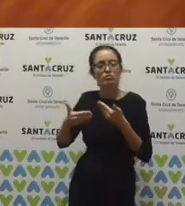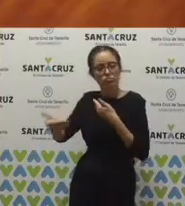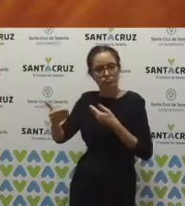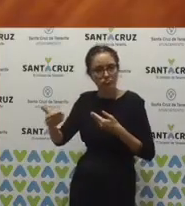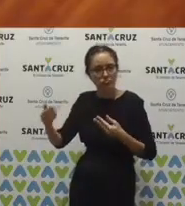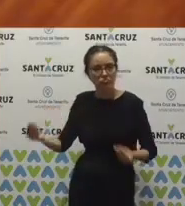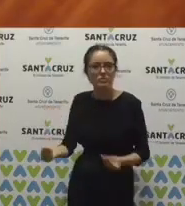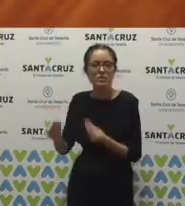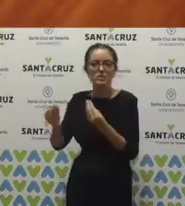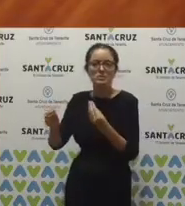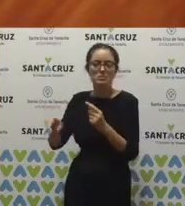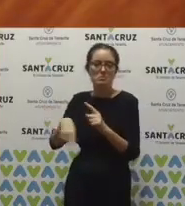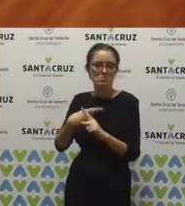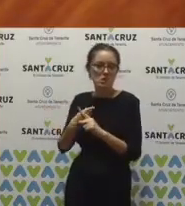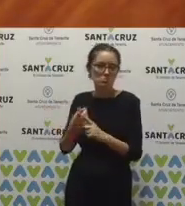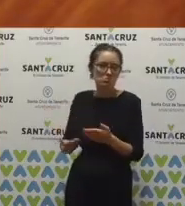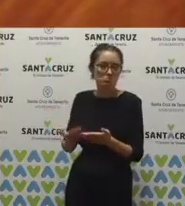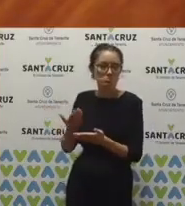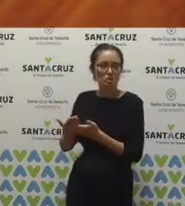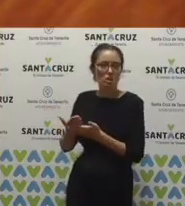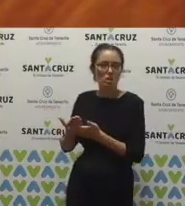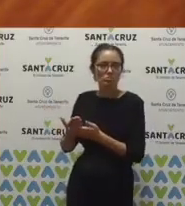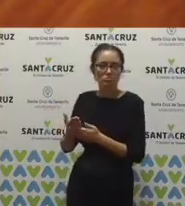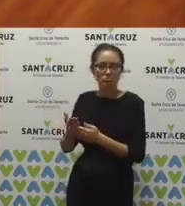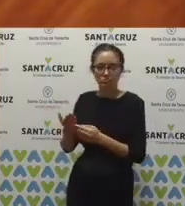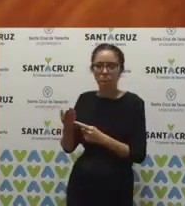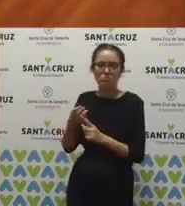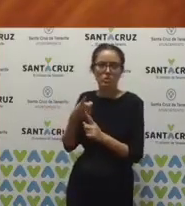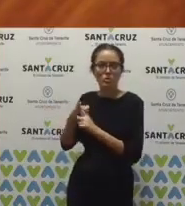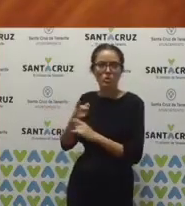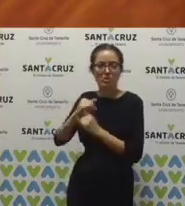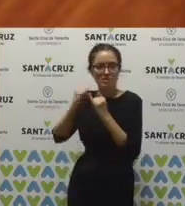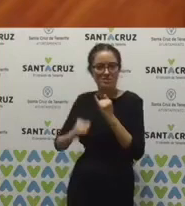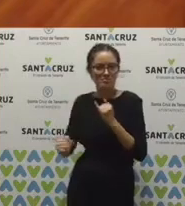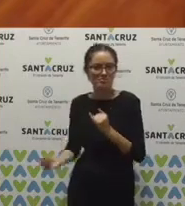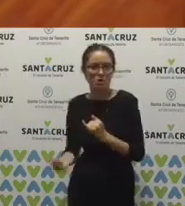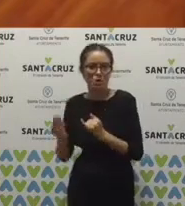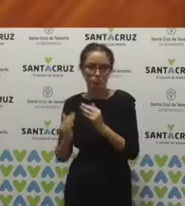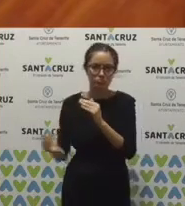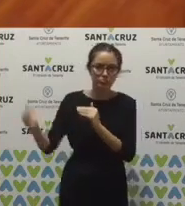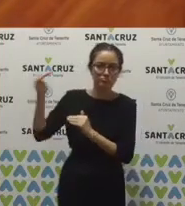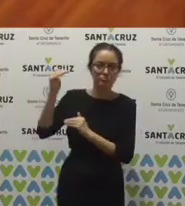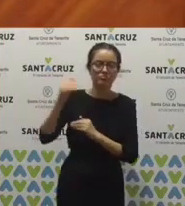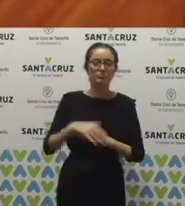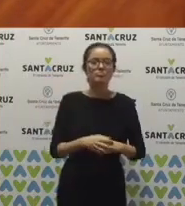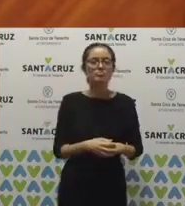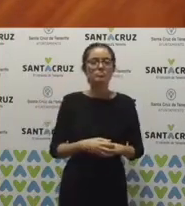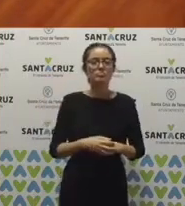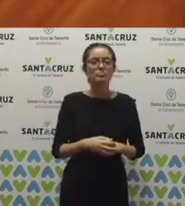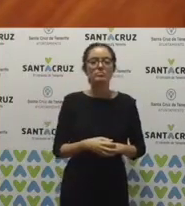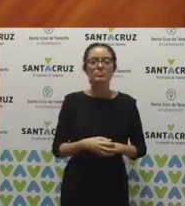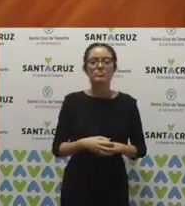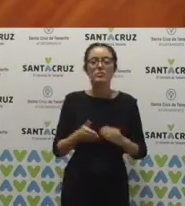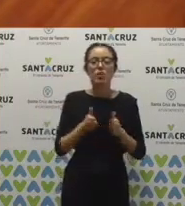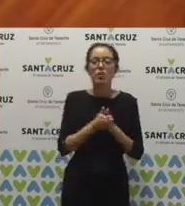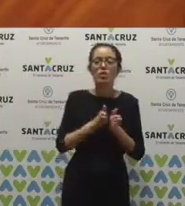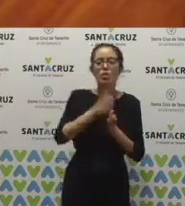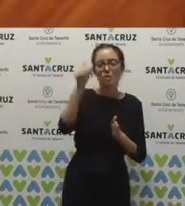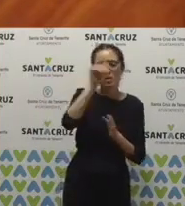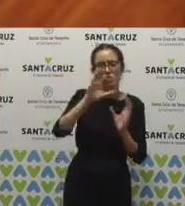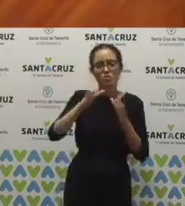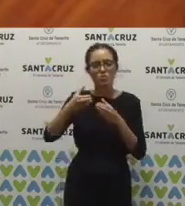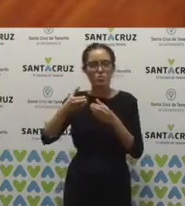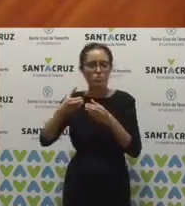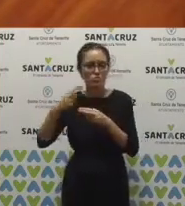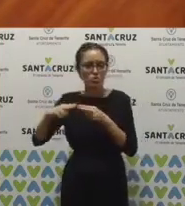buenas para salir cuanto antes de la crisis y le adelantó y me ha advertido algún compañero de su partido también de